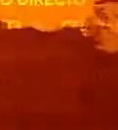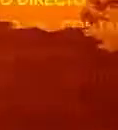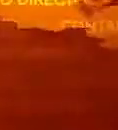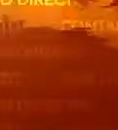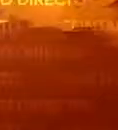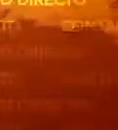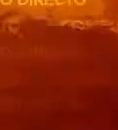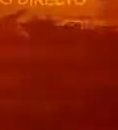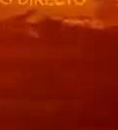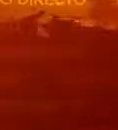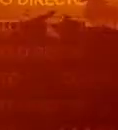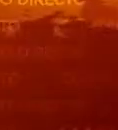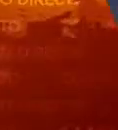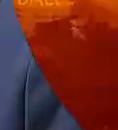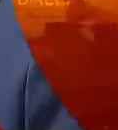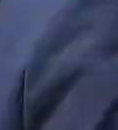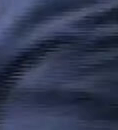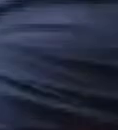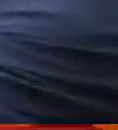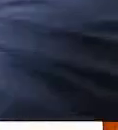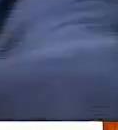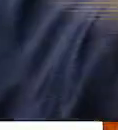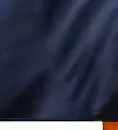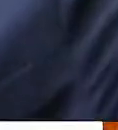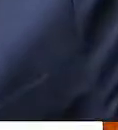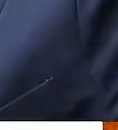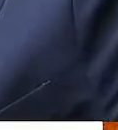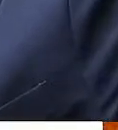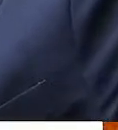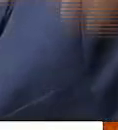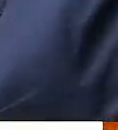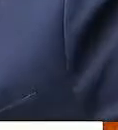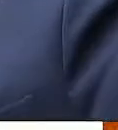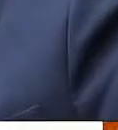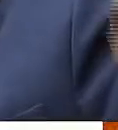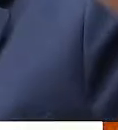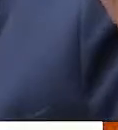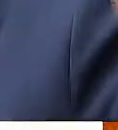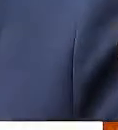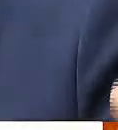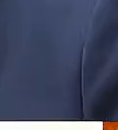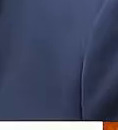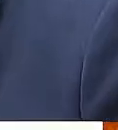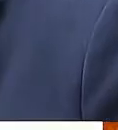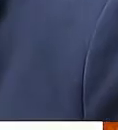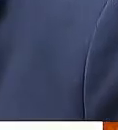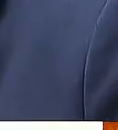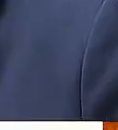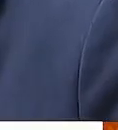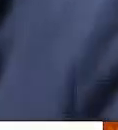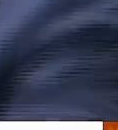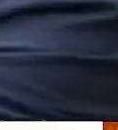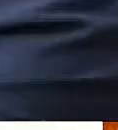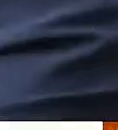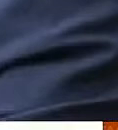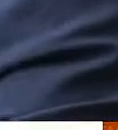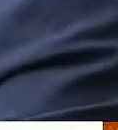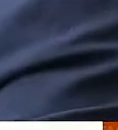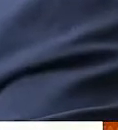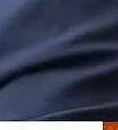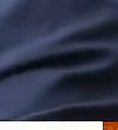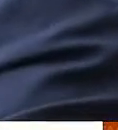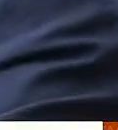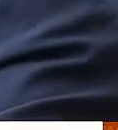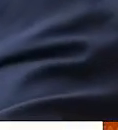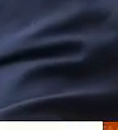Martes 23. Tiene derecho de cuestionar. Fernando Villavicencio, comparecencias en el caso Danubio.